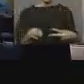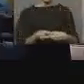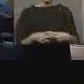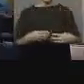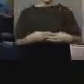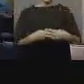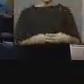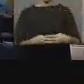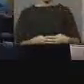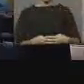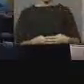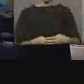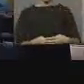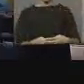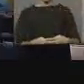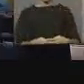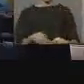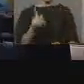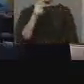del embarazo